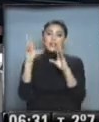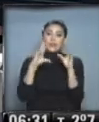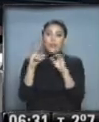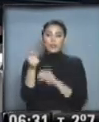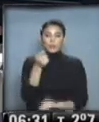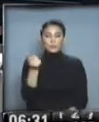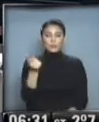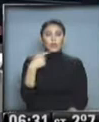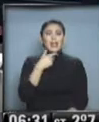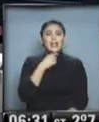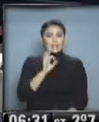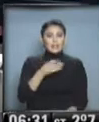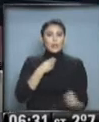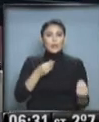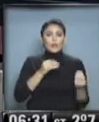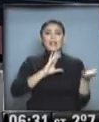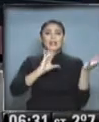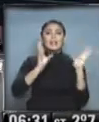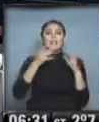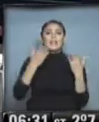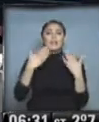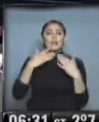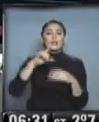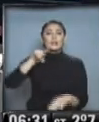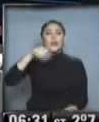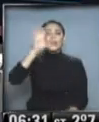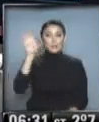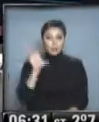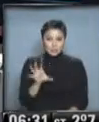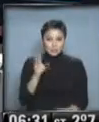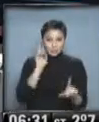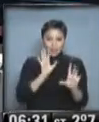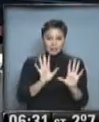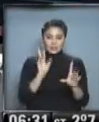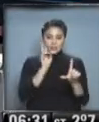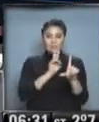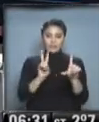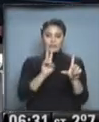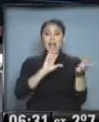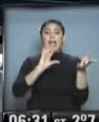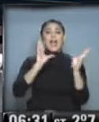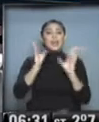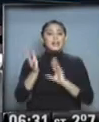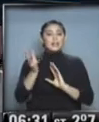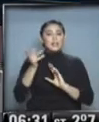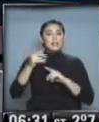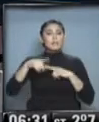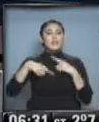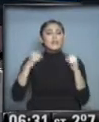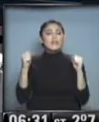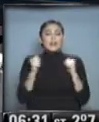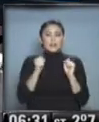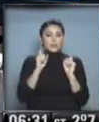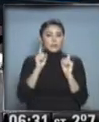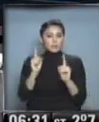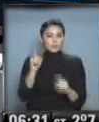parcialmente nublado. ¿Quieren saber cómo están las temperaturas en el resto del país? Las condiciones meteorológicas siguen siendo muy